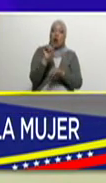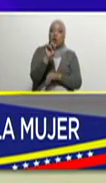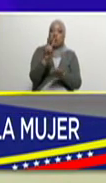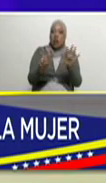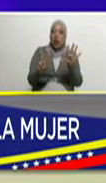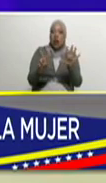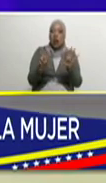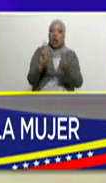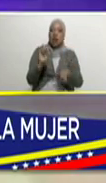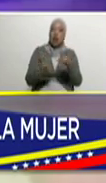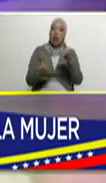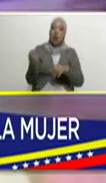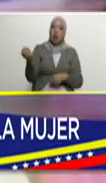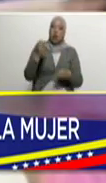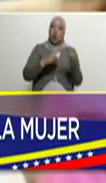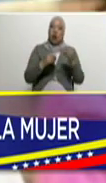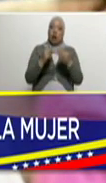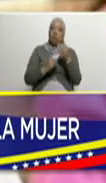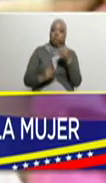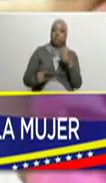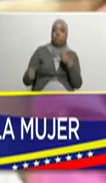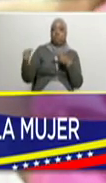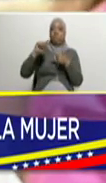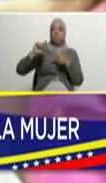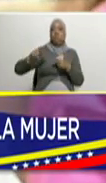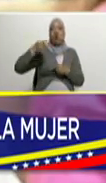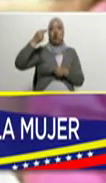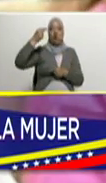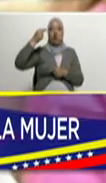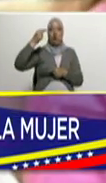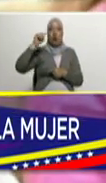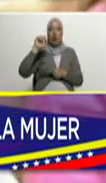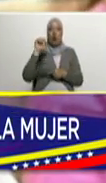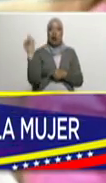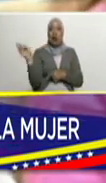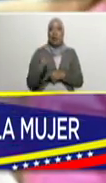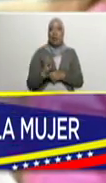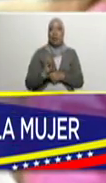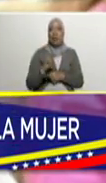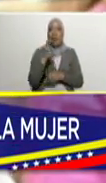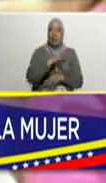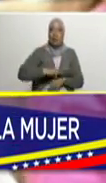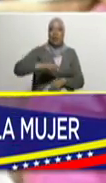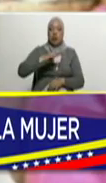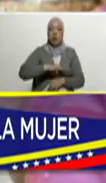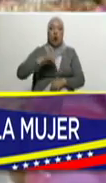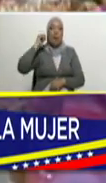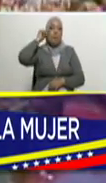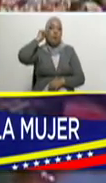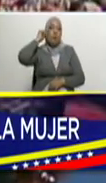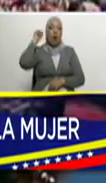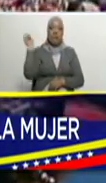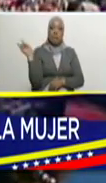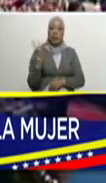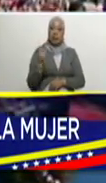6.7, agréguele esto arriba, en prioridad A1, la gran misión Venezuela